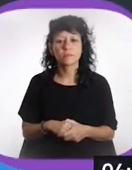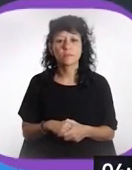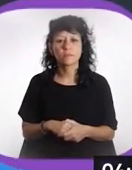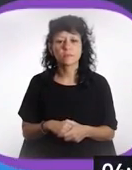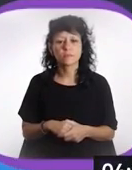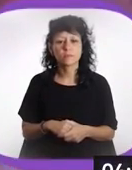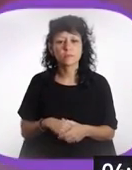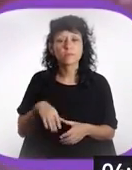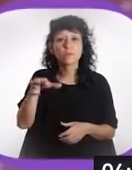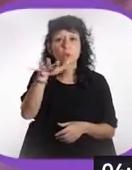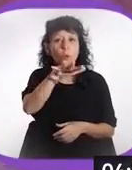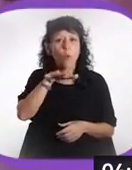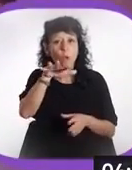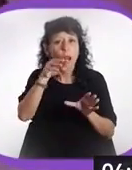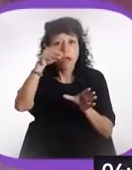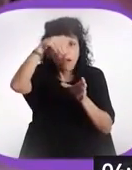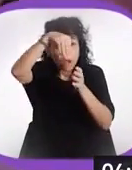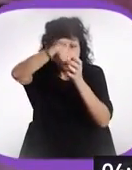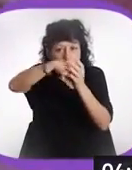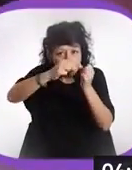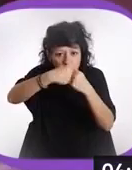¡La interzona!